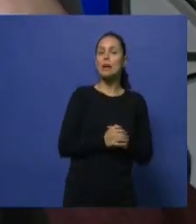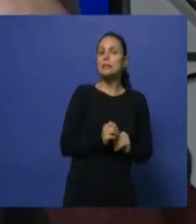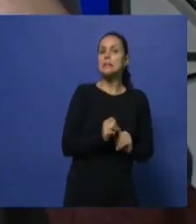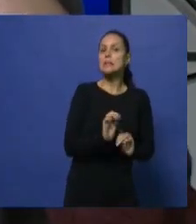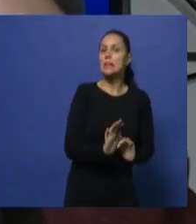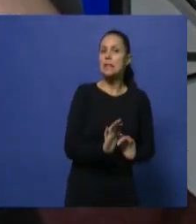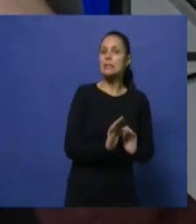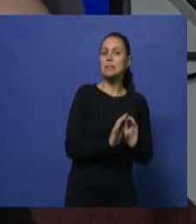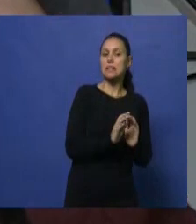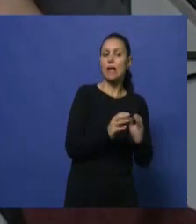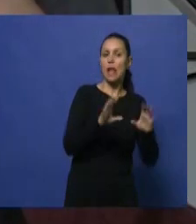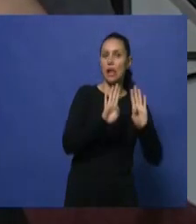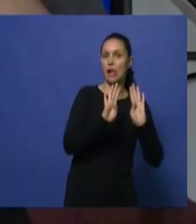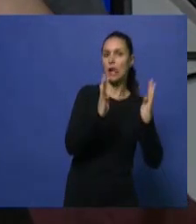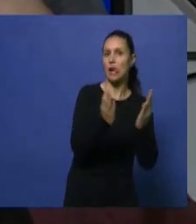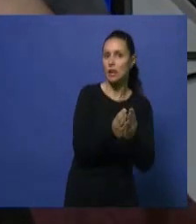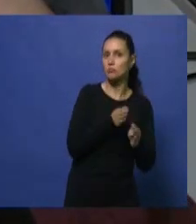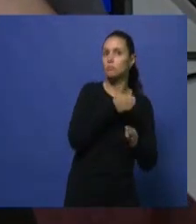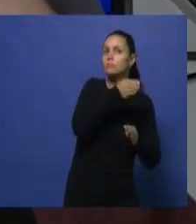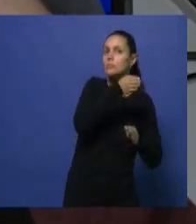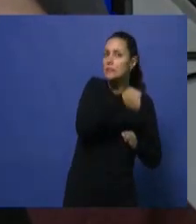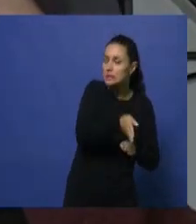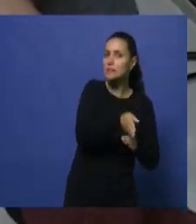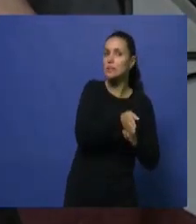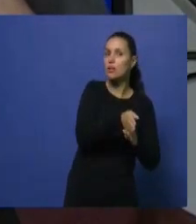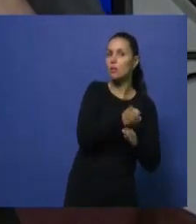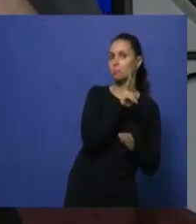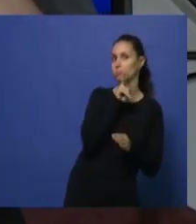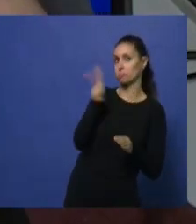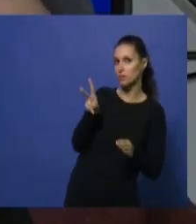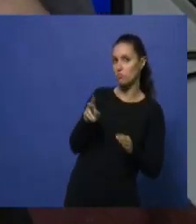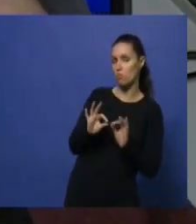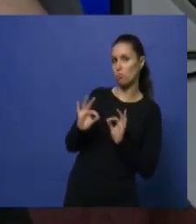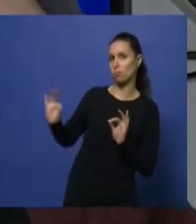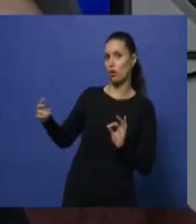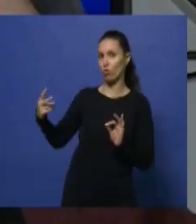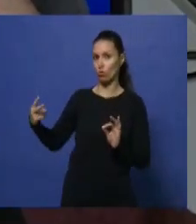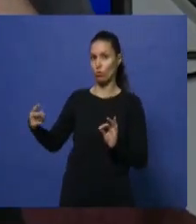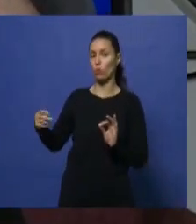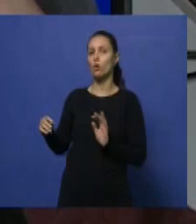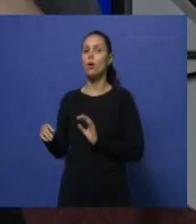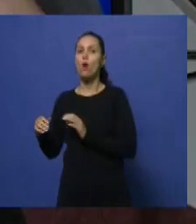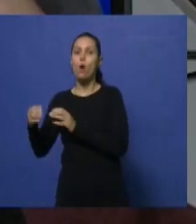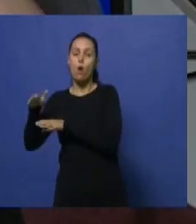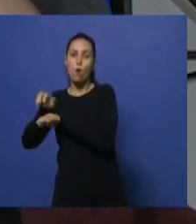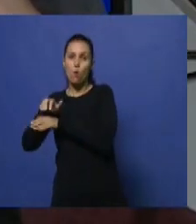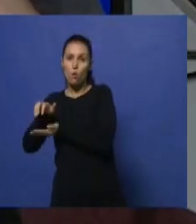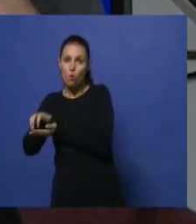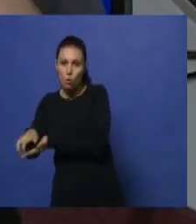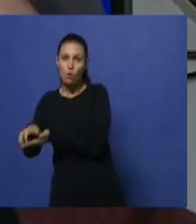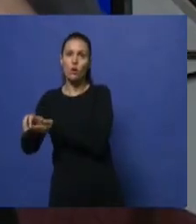las dos cuadras mismos que pasa el colectivo roto bueno después la policía se volvió o las legales creímos que no se